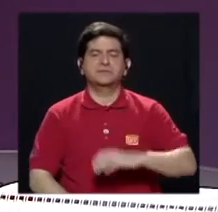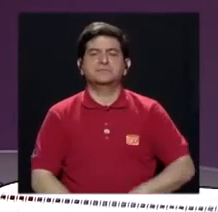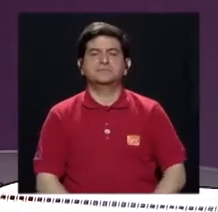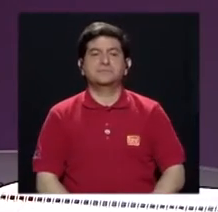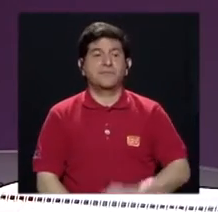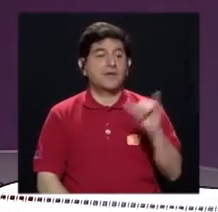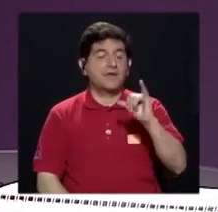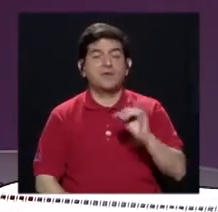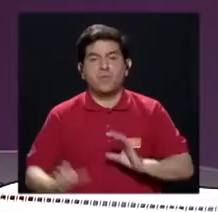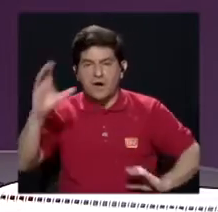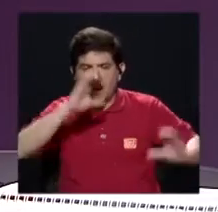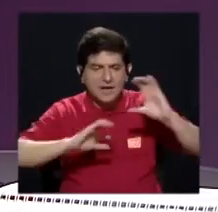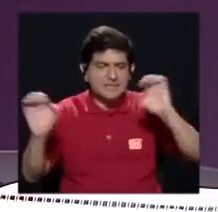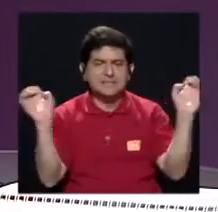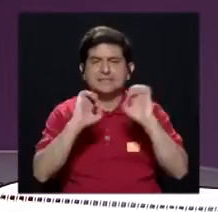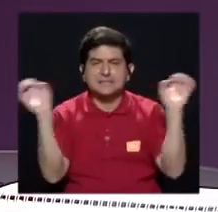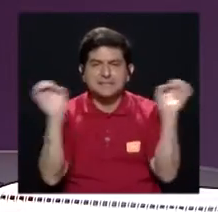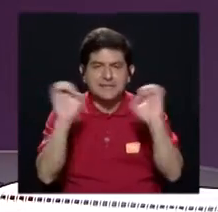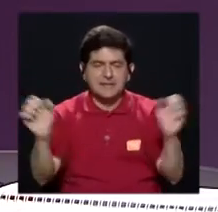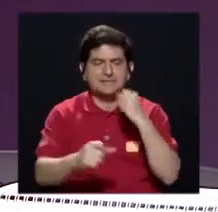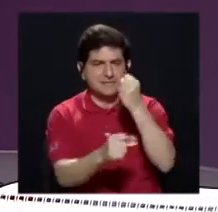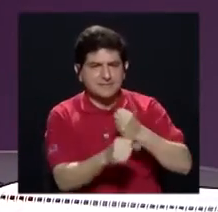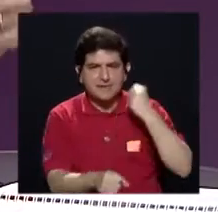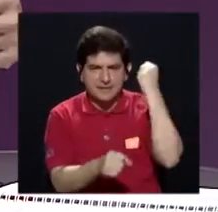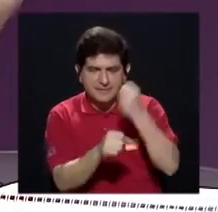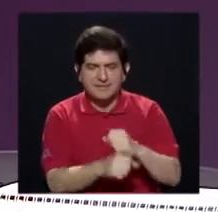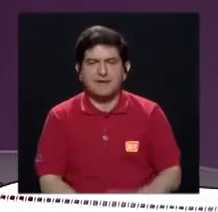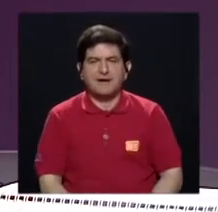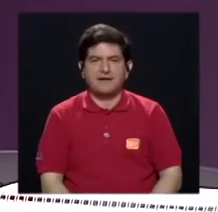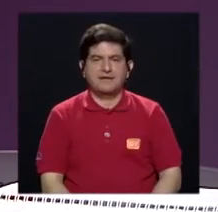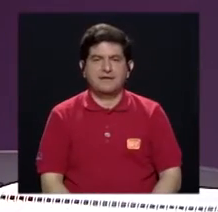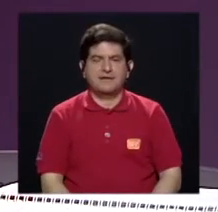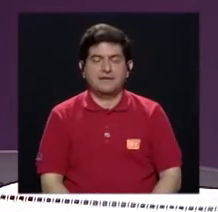También en ciencias energéticas trabajamos con el alma,